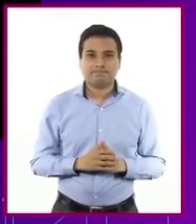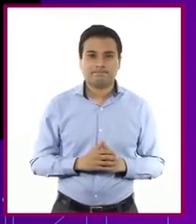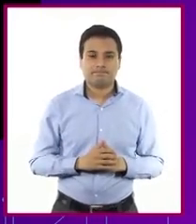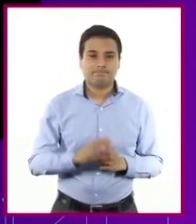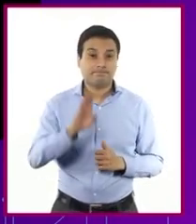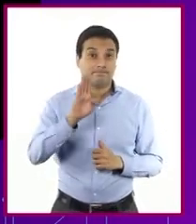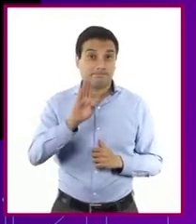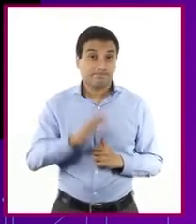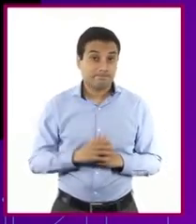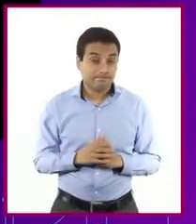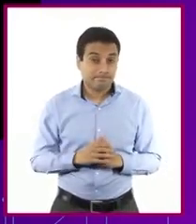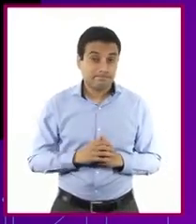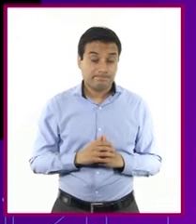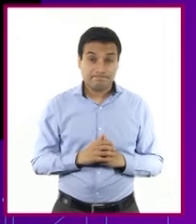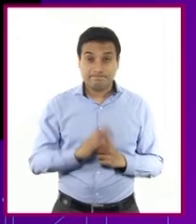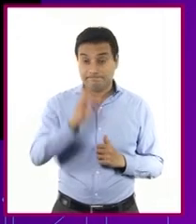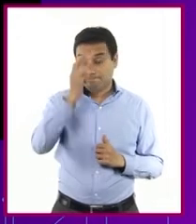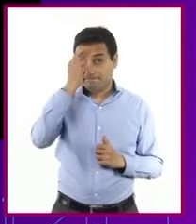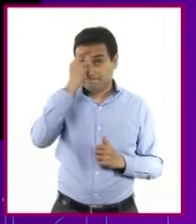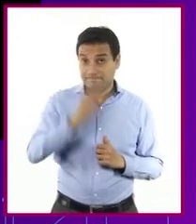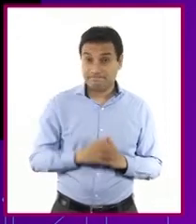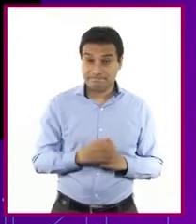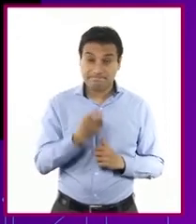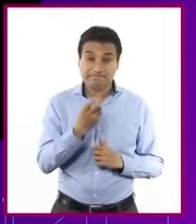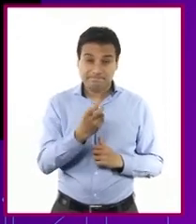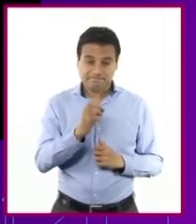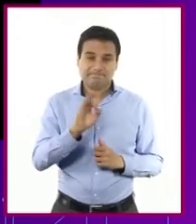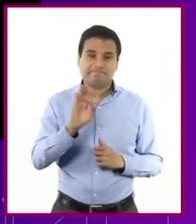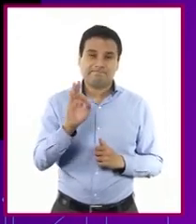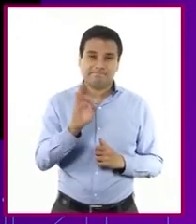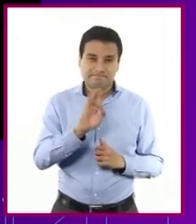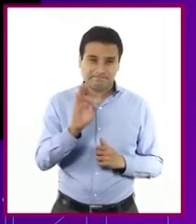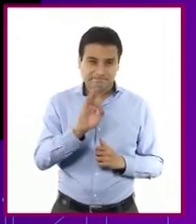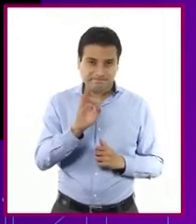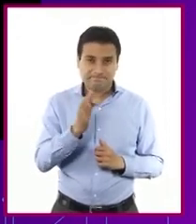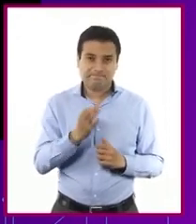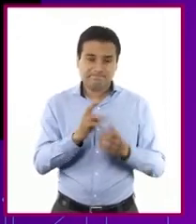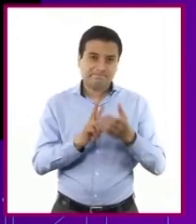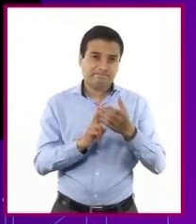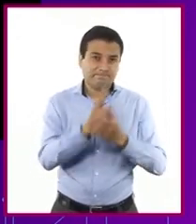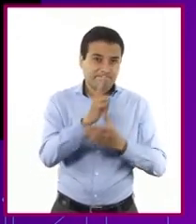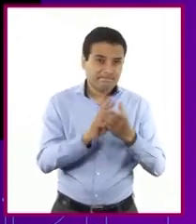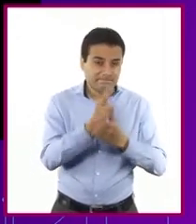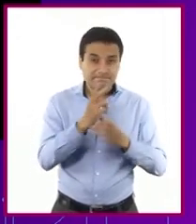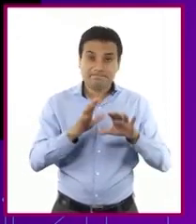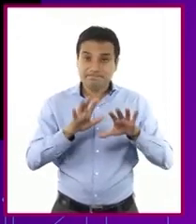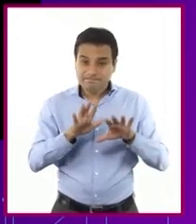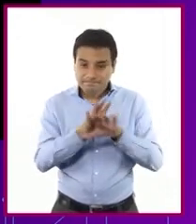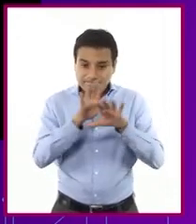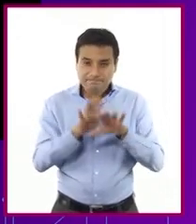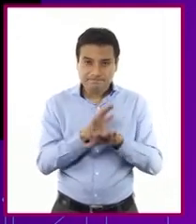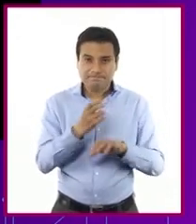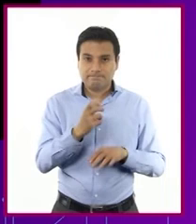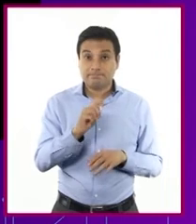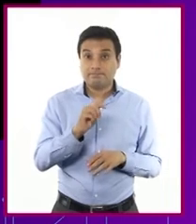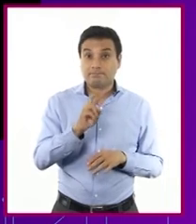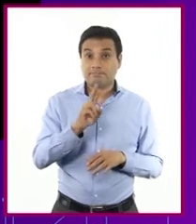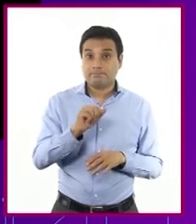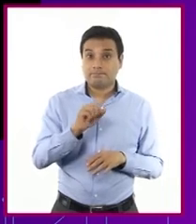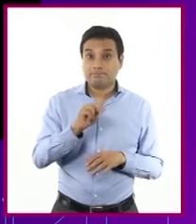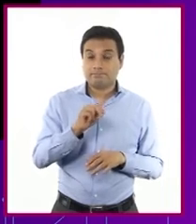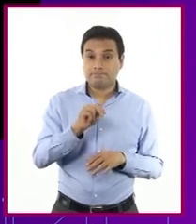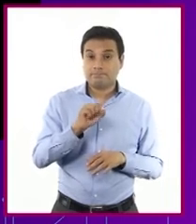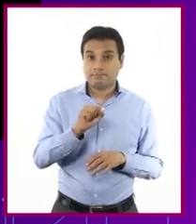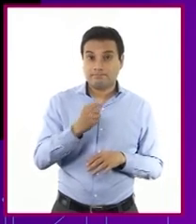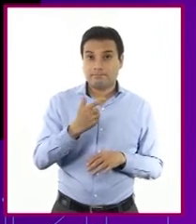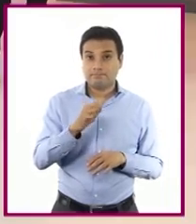debemos considerar que probablemente está relacionado con el cambio en las características de los organismos conocidos como transgénicos.